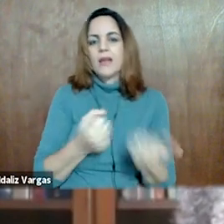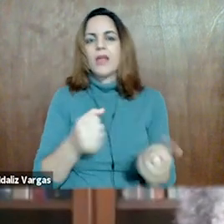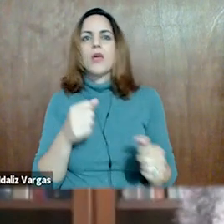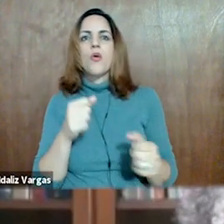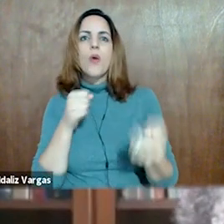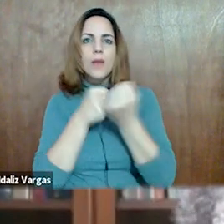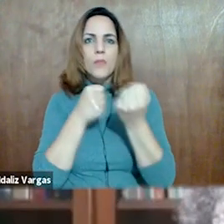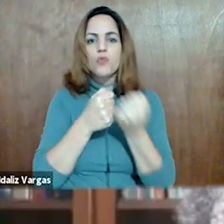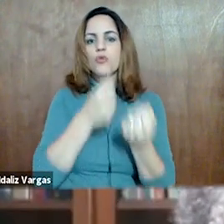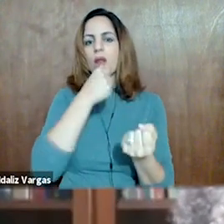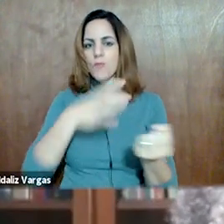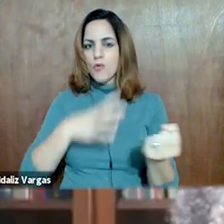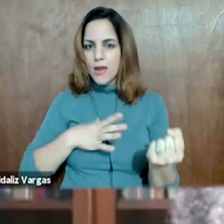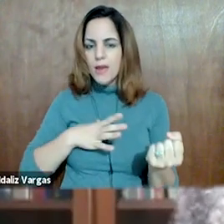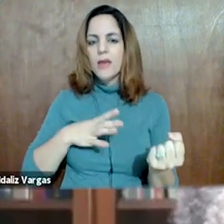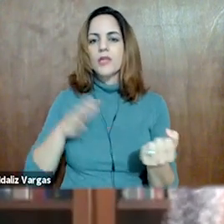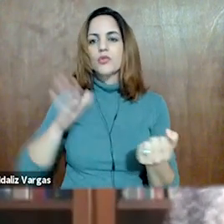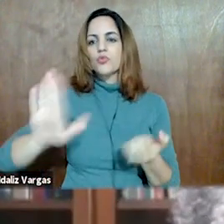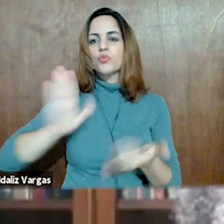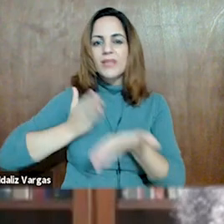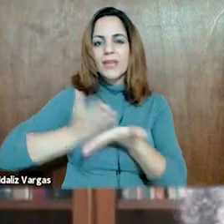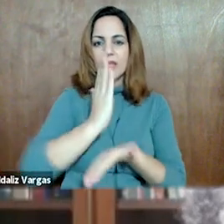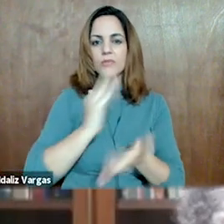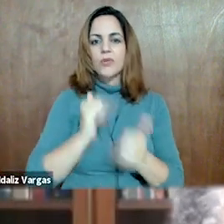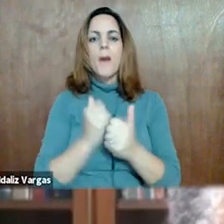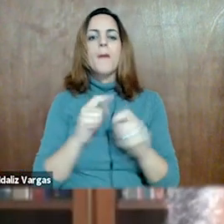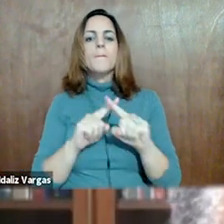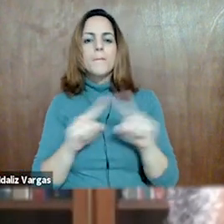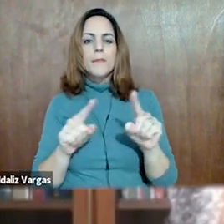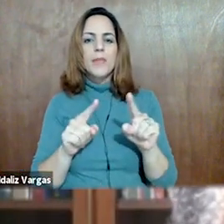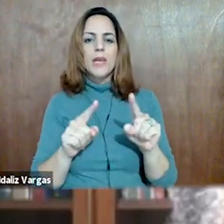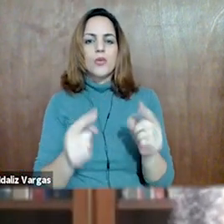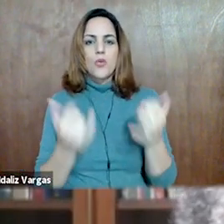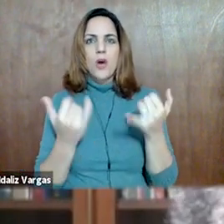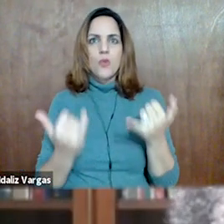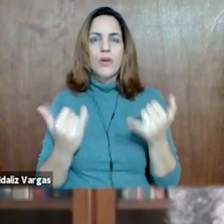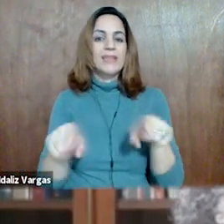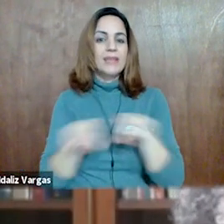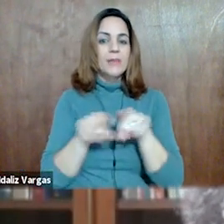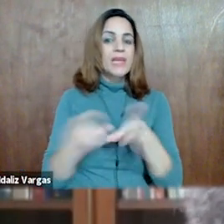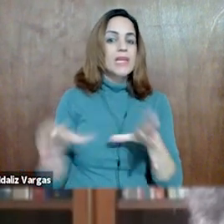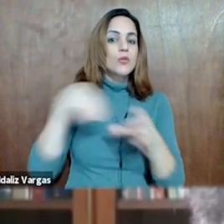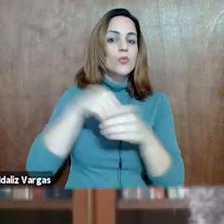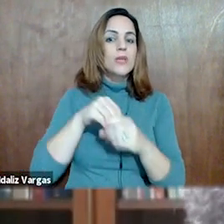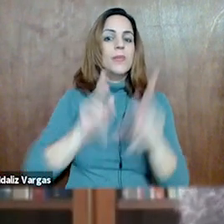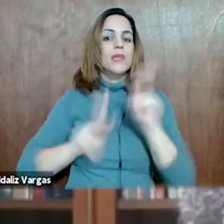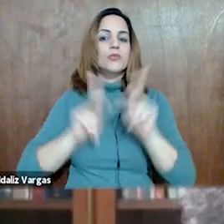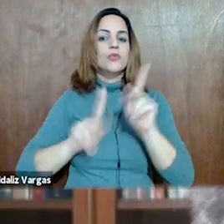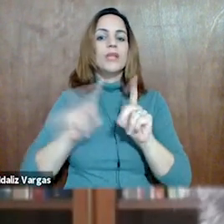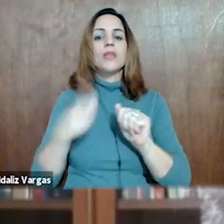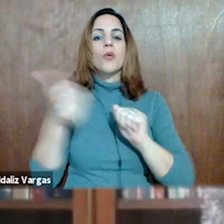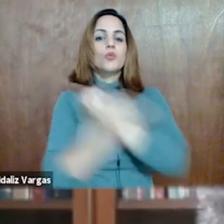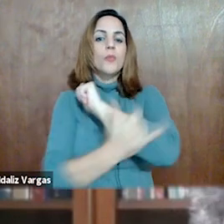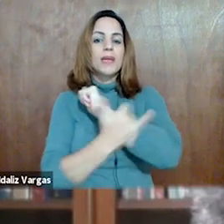y buscando la aceptación y la identidad nuestra de la parte latinoamericana y caribeña. Y un poco, ¿no?, dentro de los